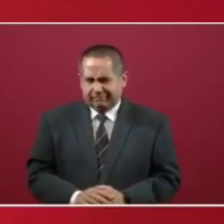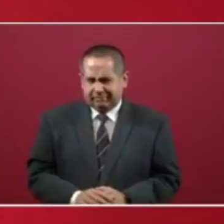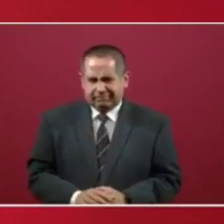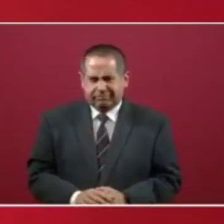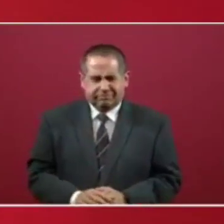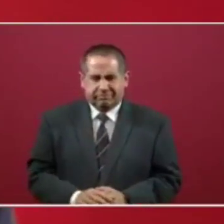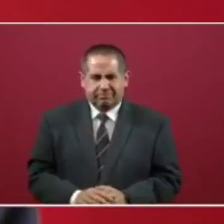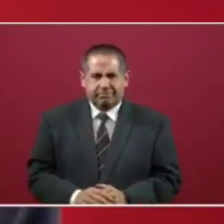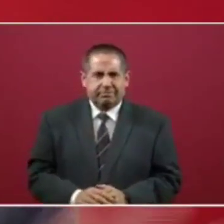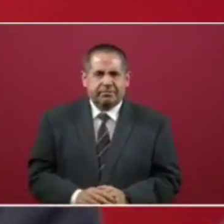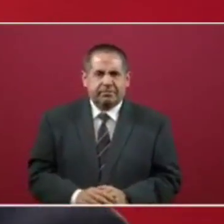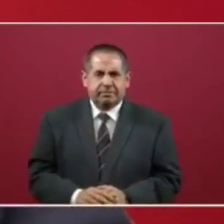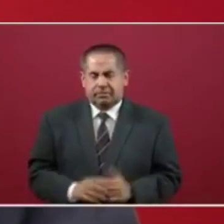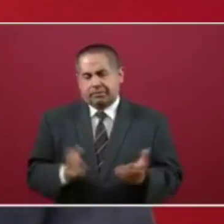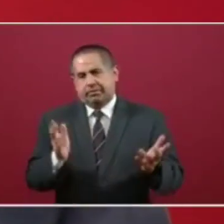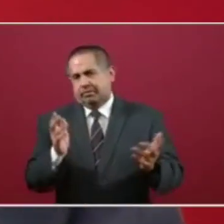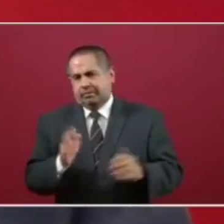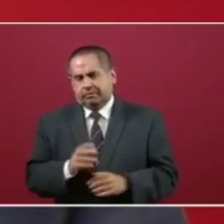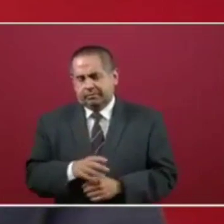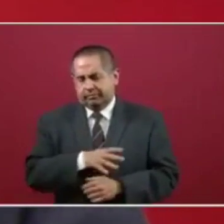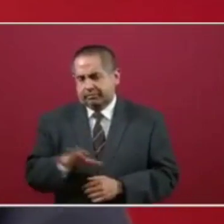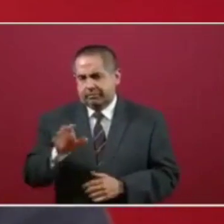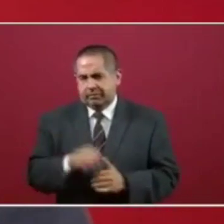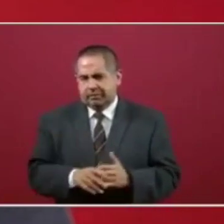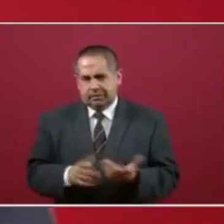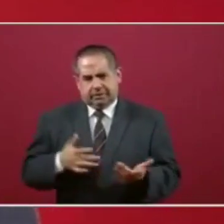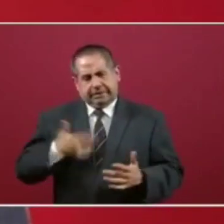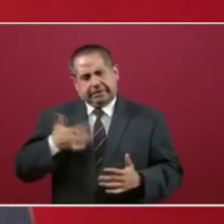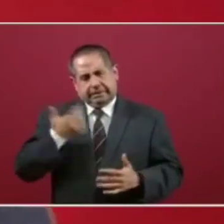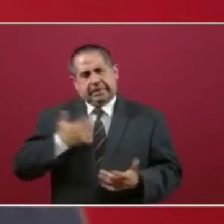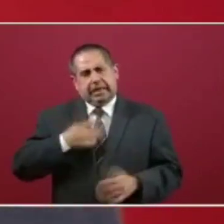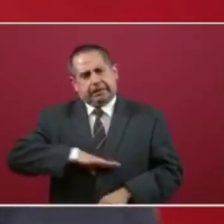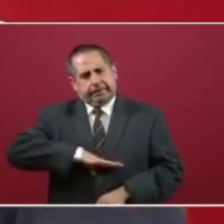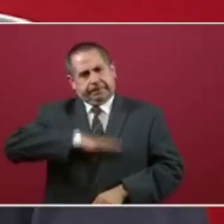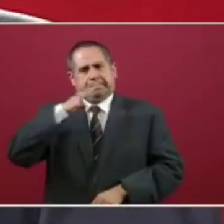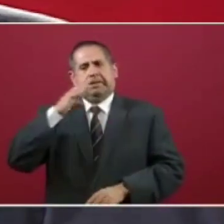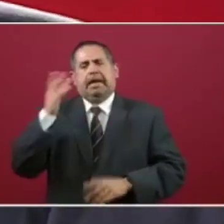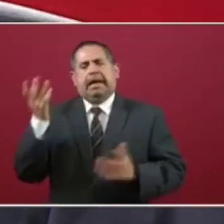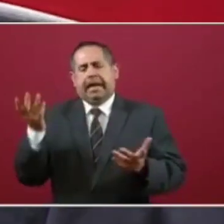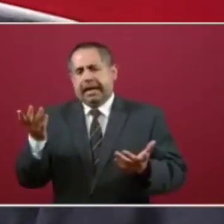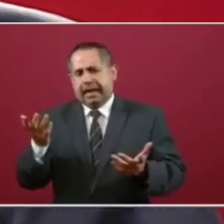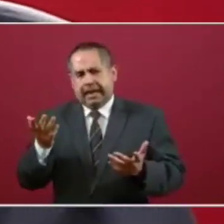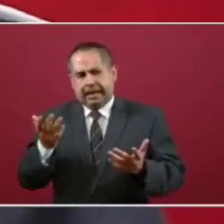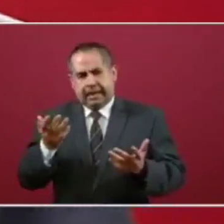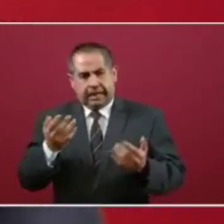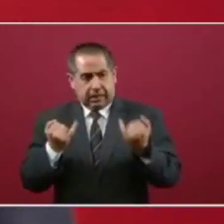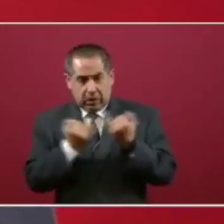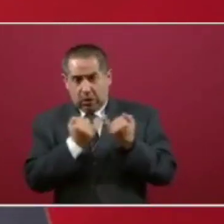Sí, calienta. O sea,